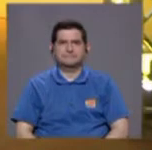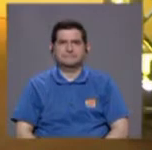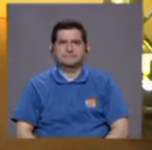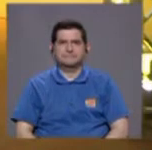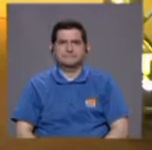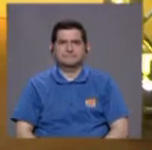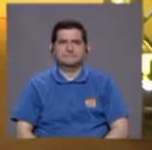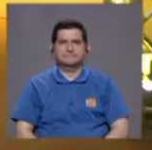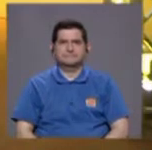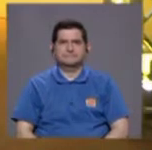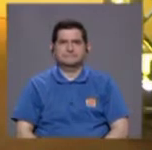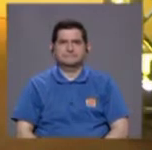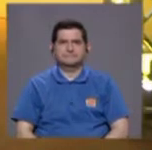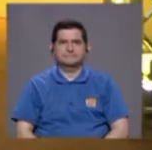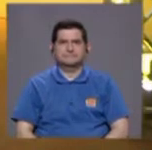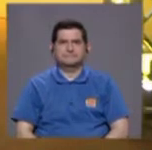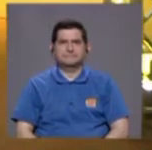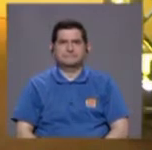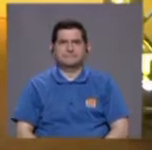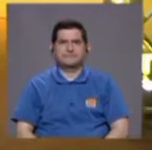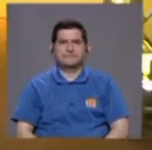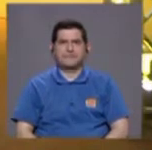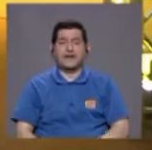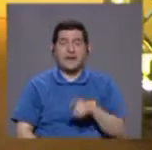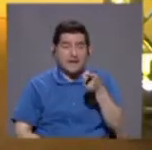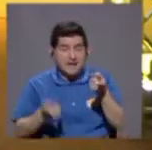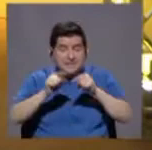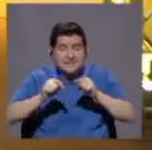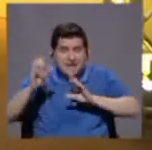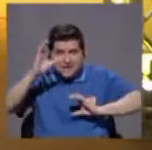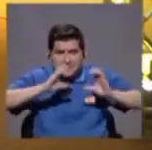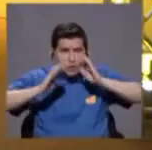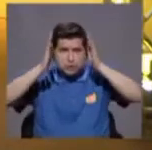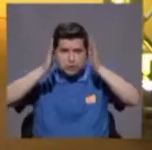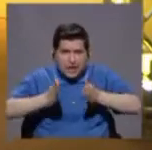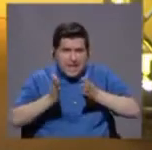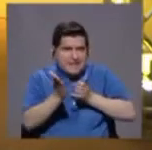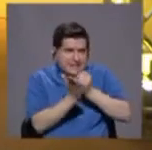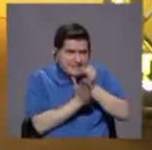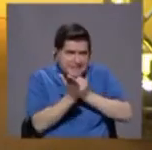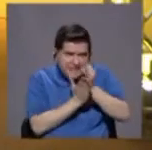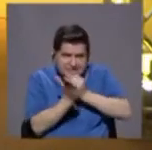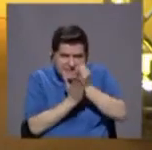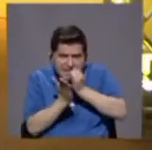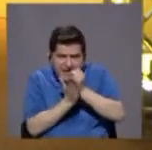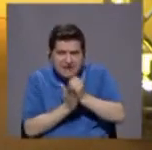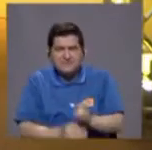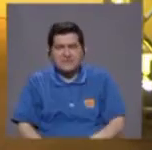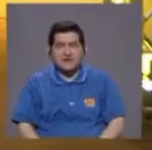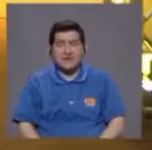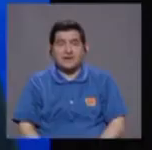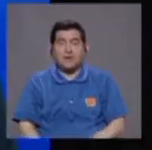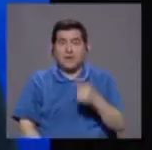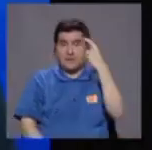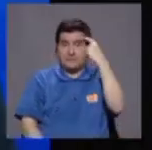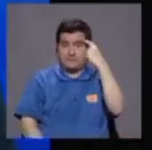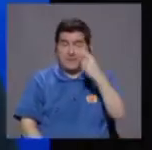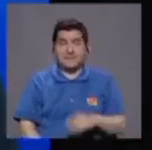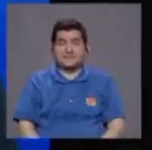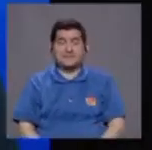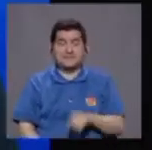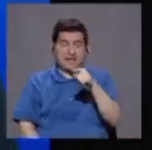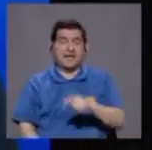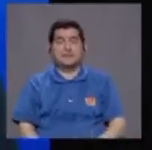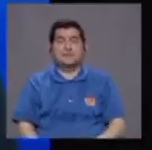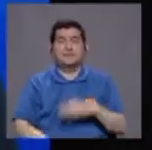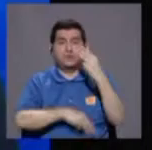Sí. De, digamos, científicos e investigadores de la cortina soviética y del occidente,